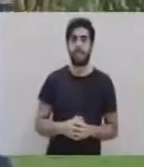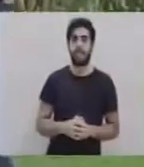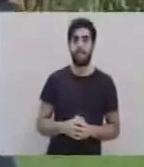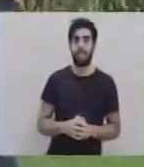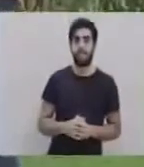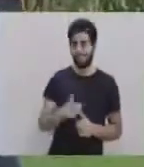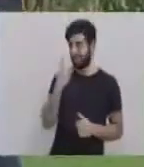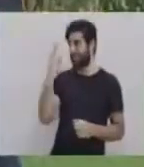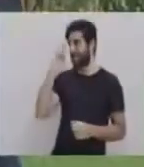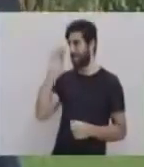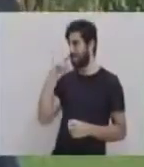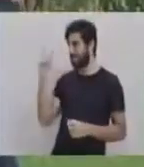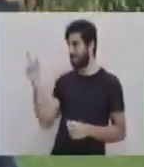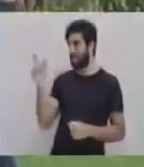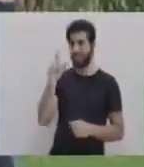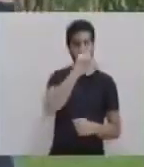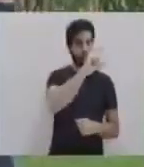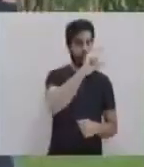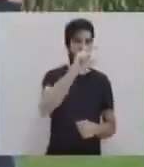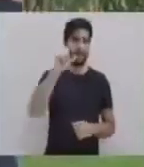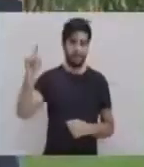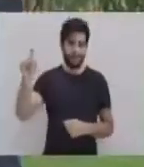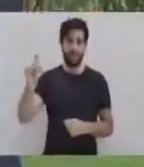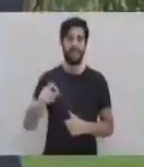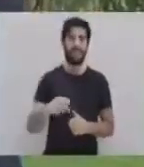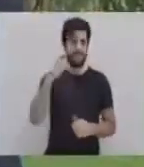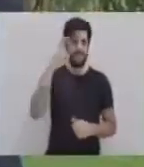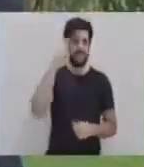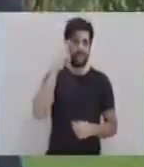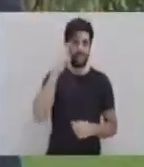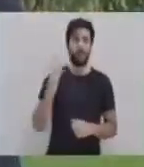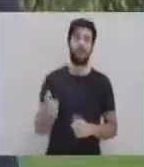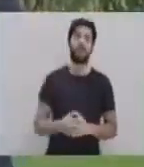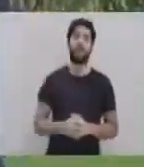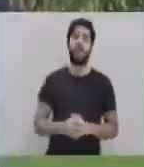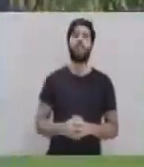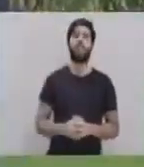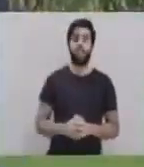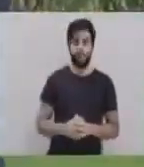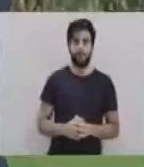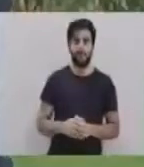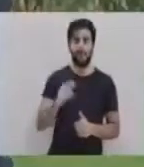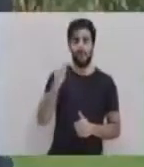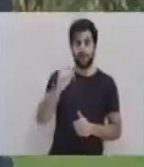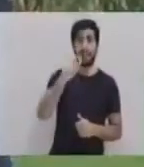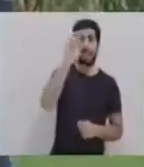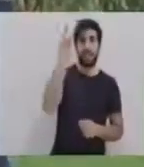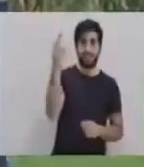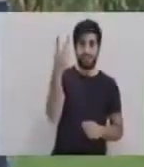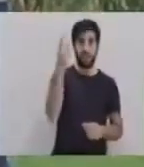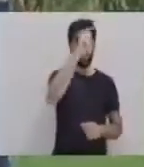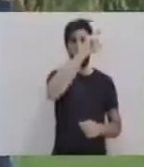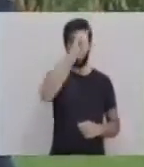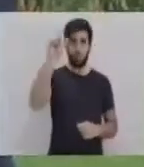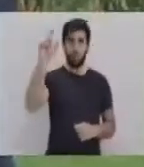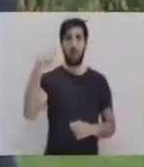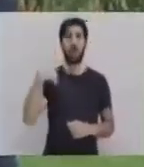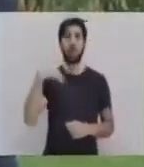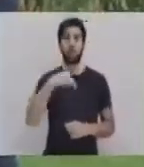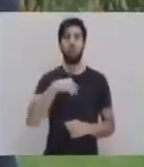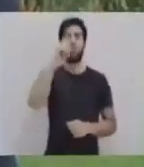menos 10, más 16. Más 16. Sí lo recuerdo. En esta segunda